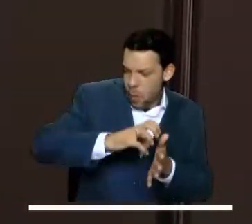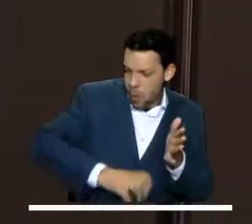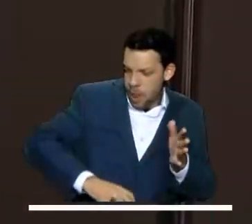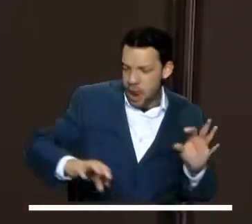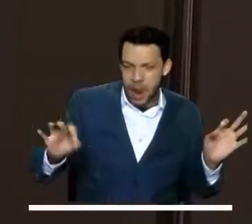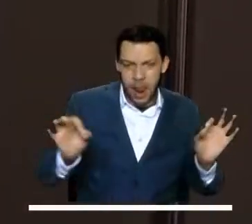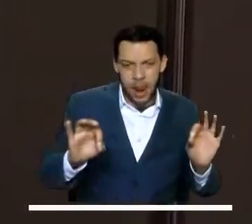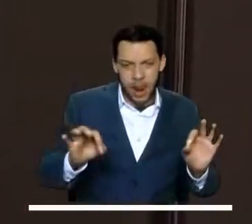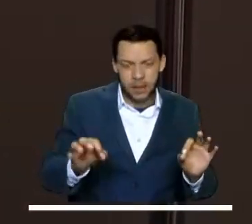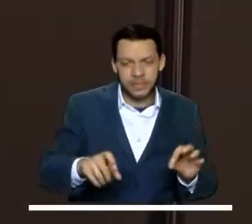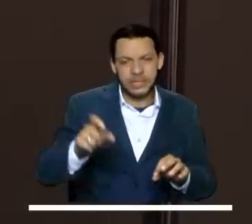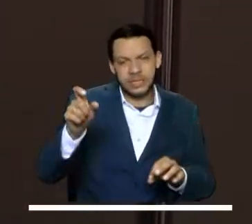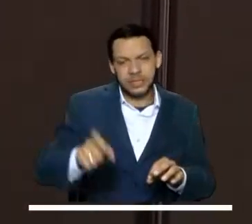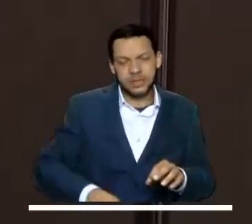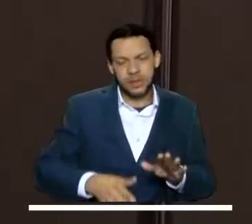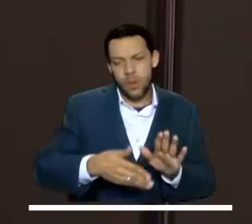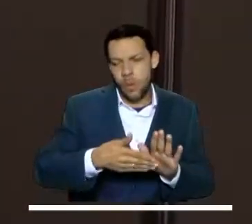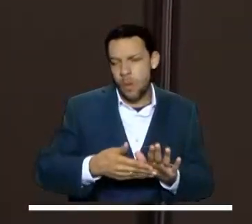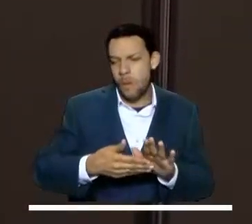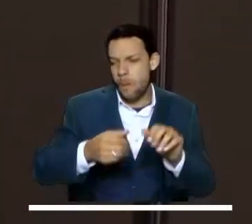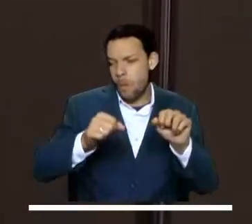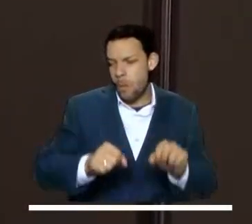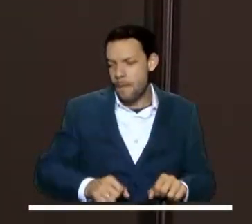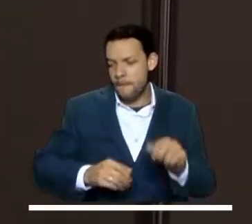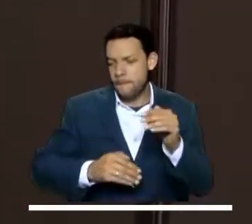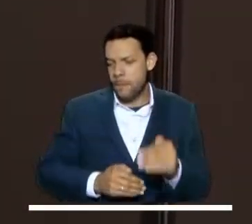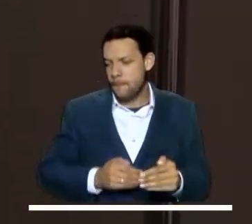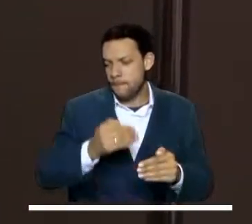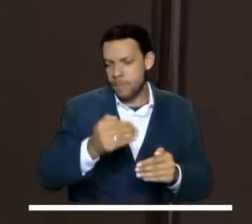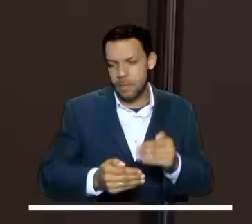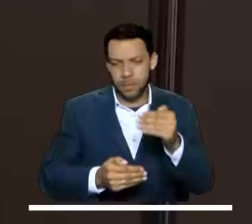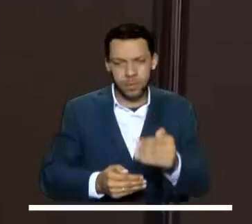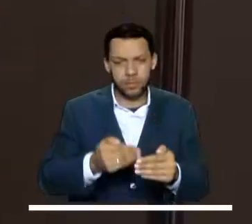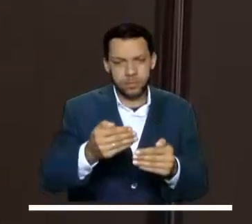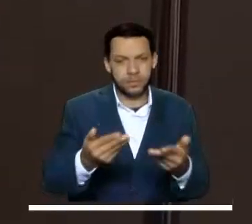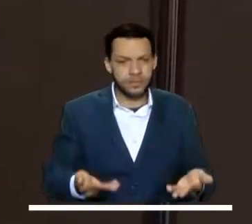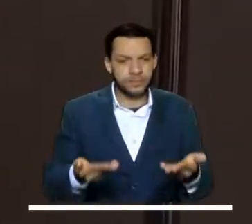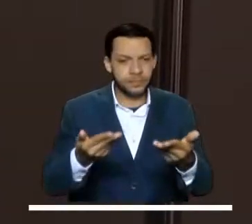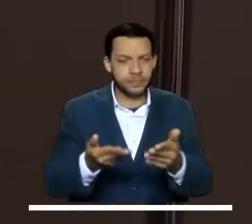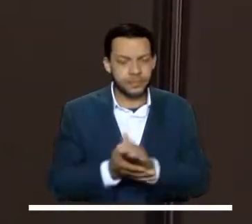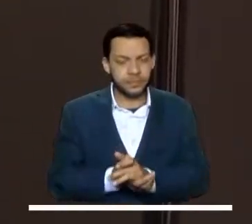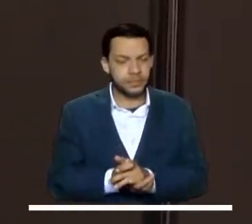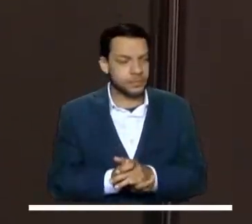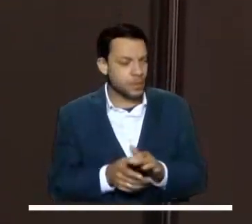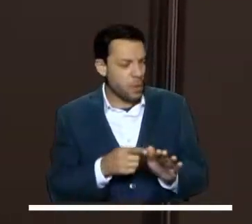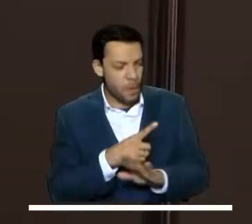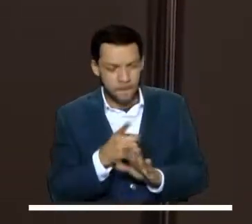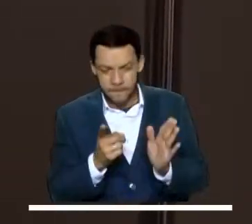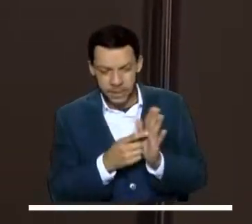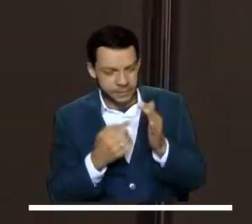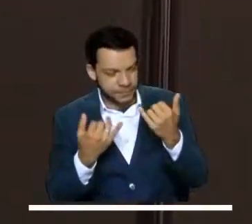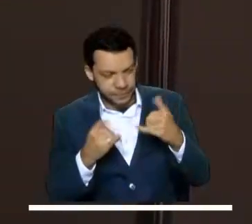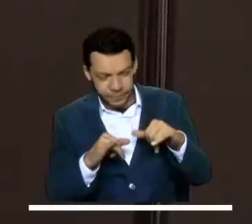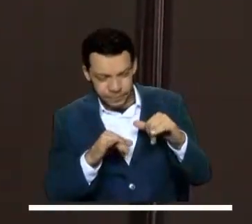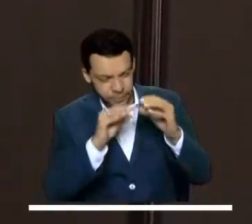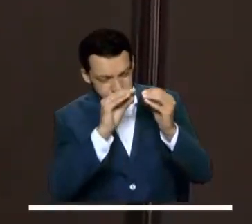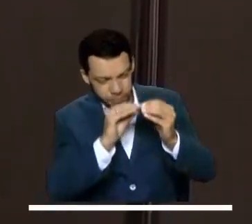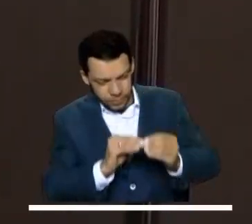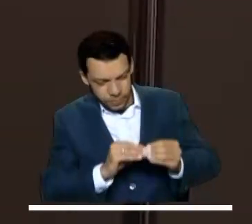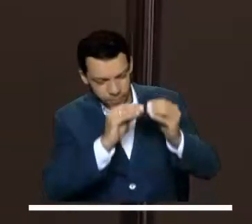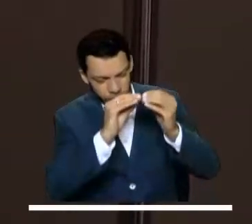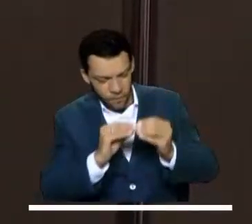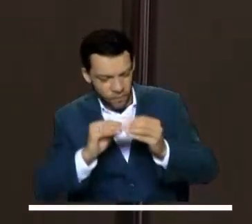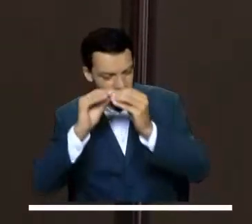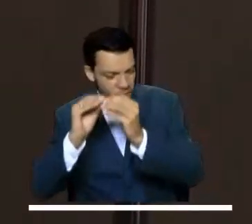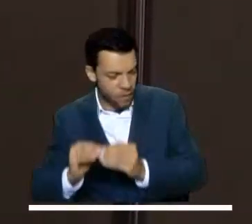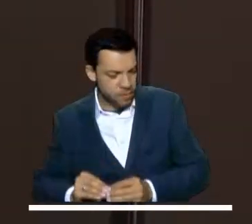el procedimiento completo de una endoscopia. Estamos visualizando toda la parte estructural.